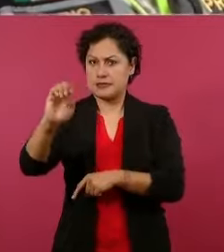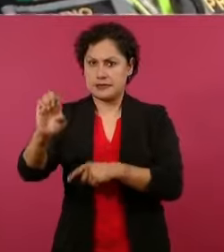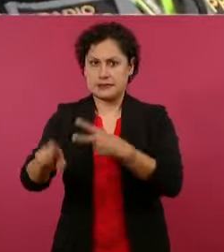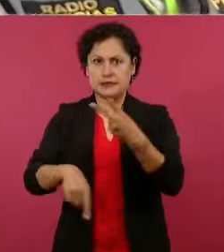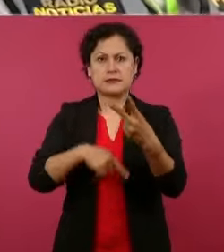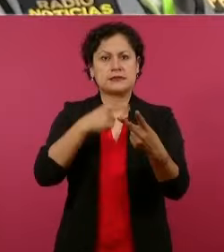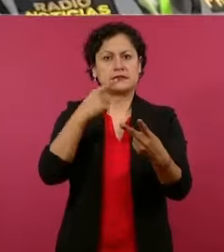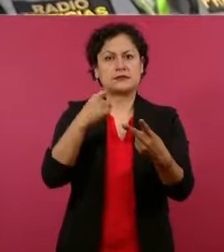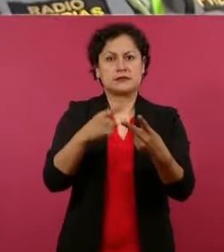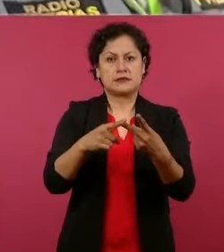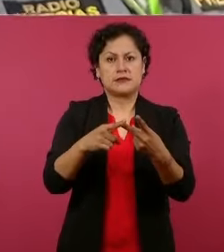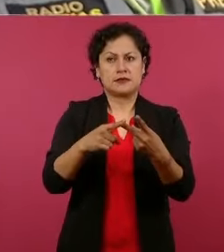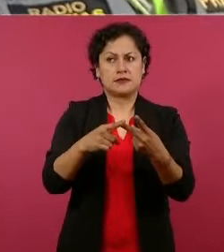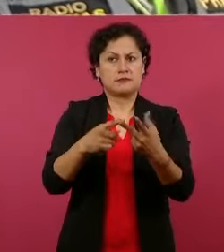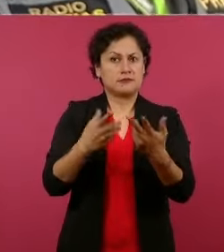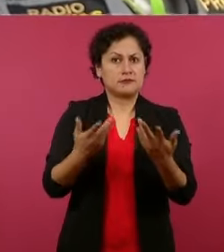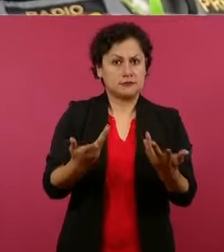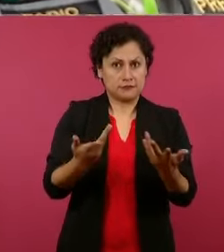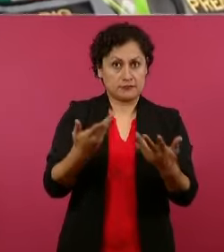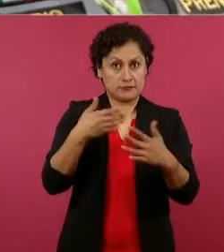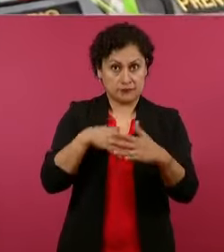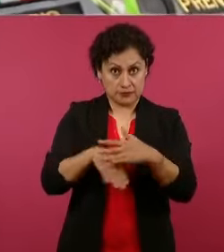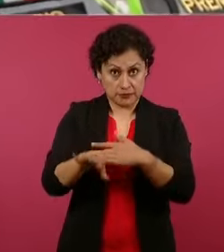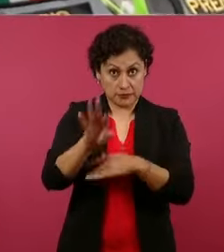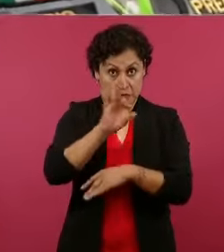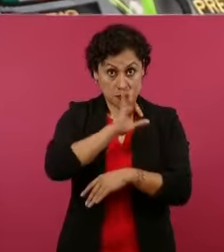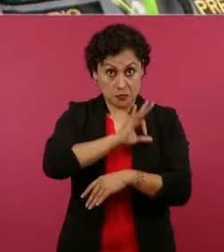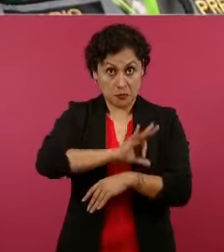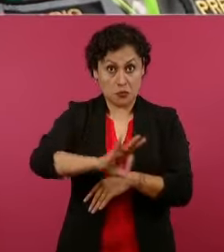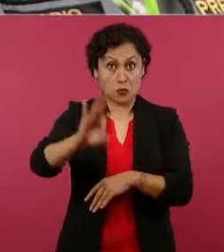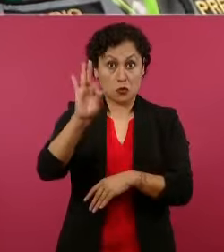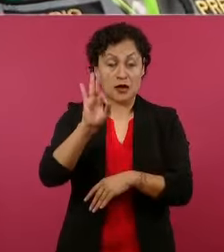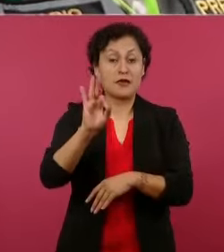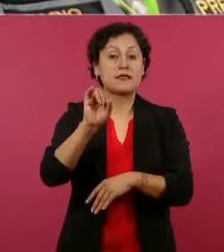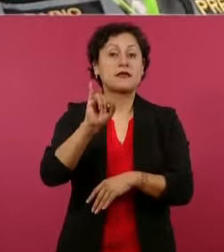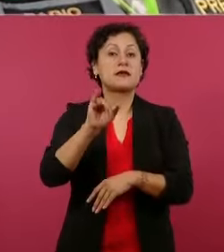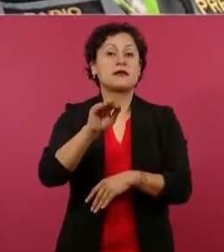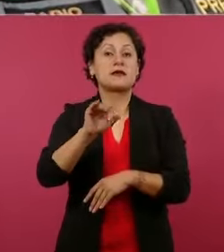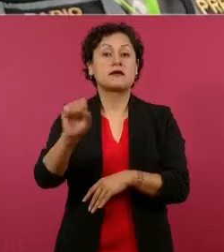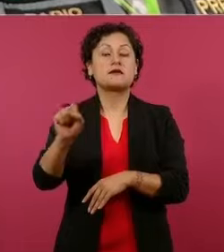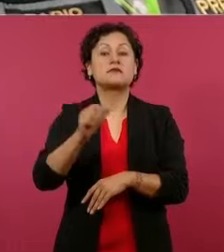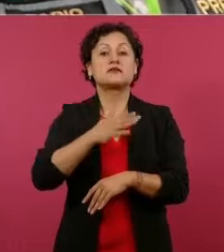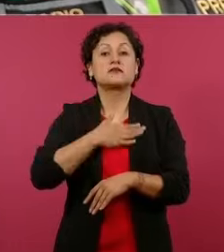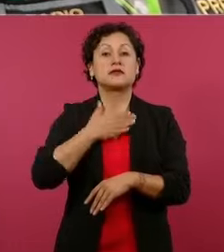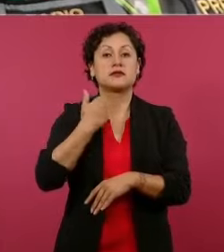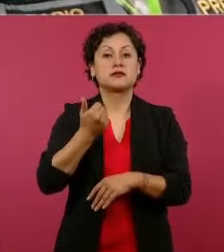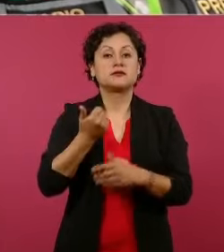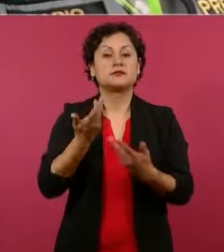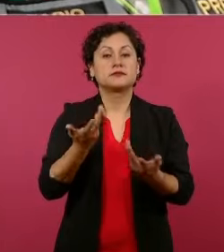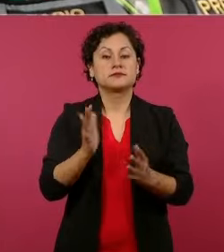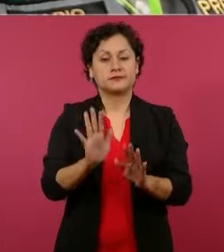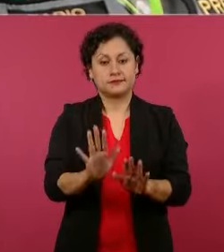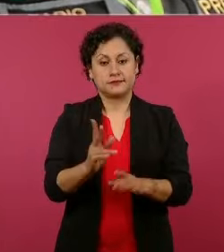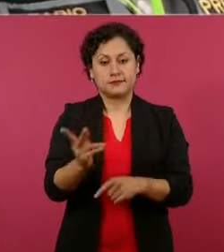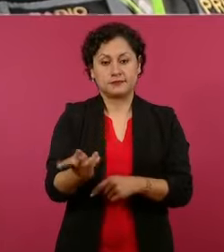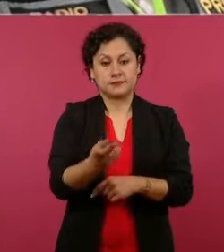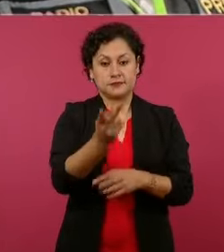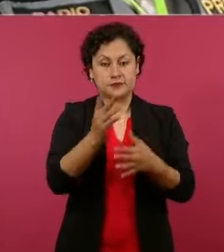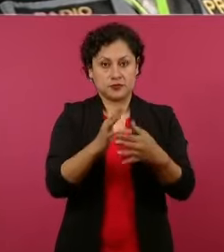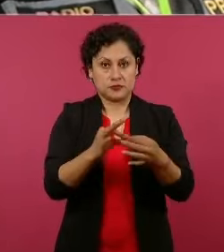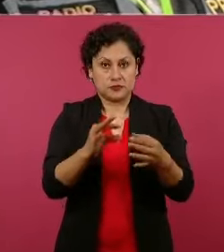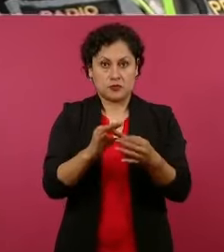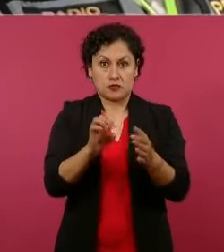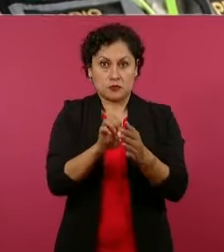este podrá ser atendido eh igual en el IMS bienestar eh Es decir cualquier